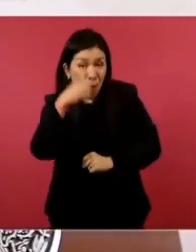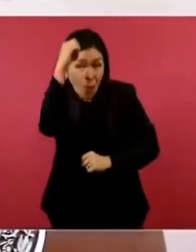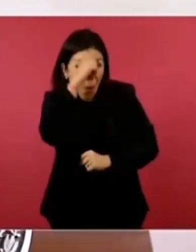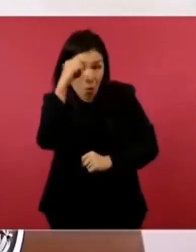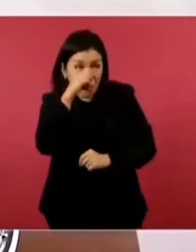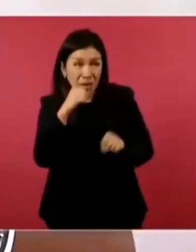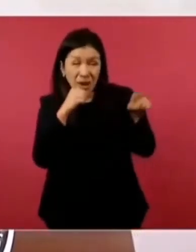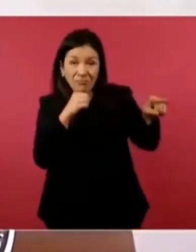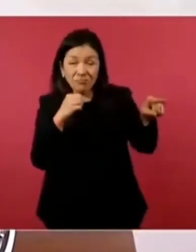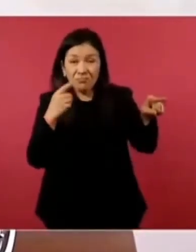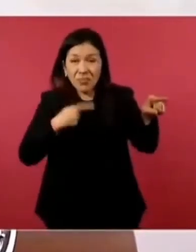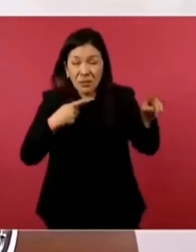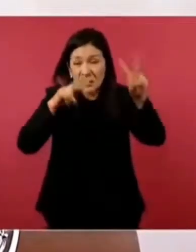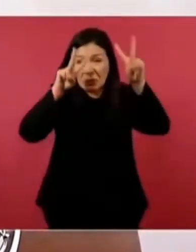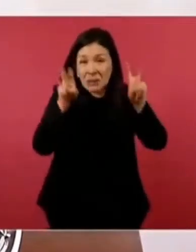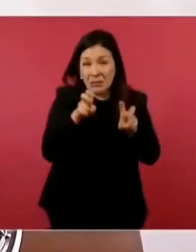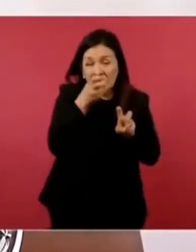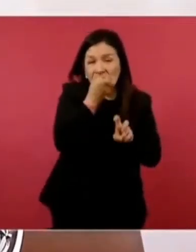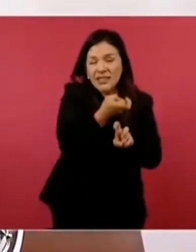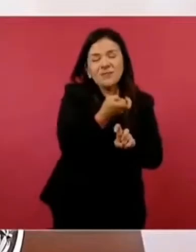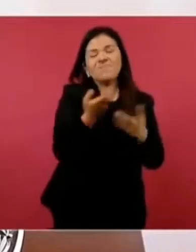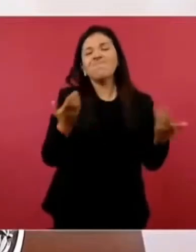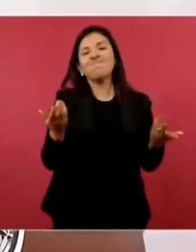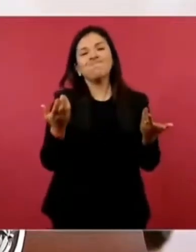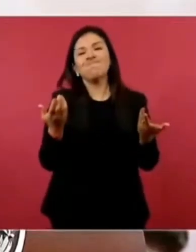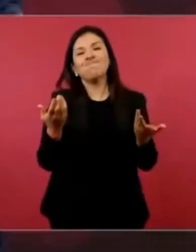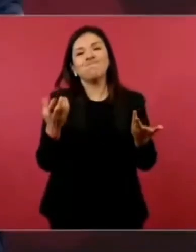sobre estas cuestiones.